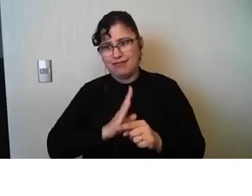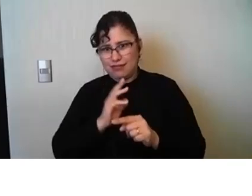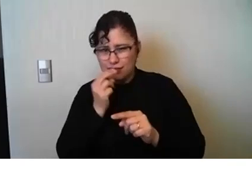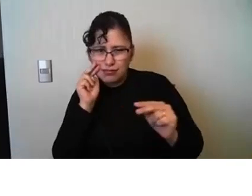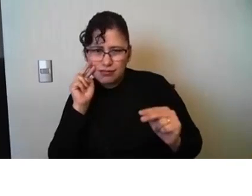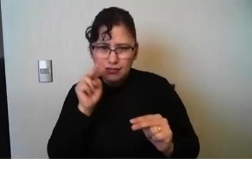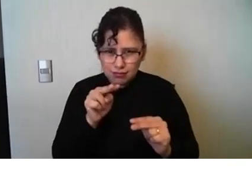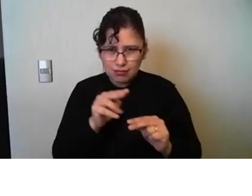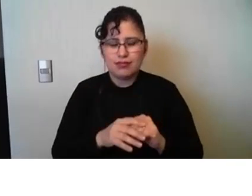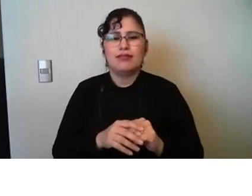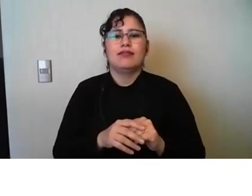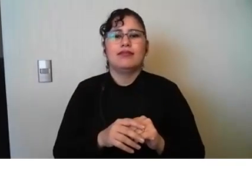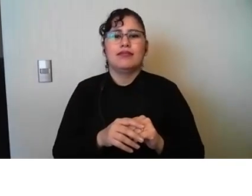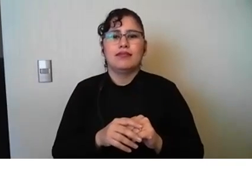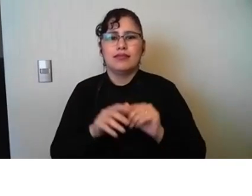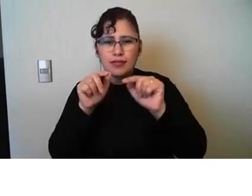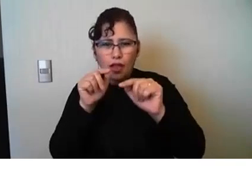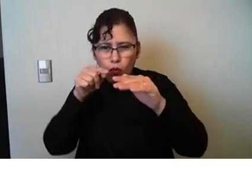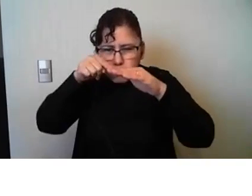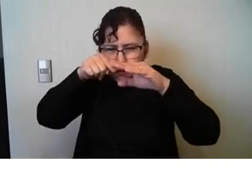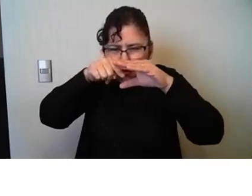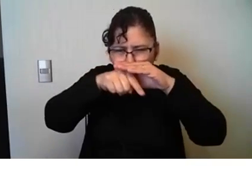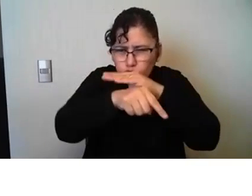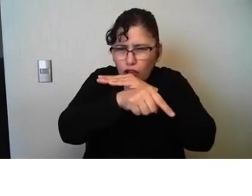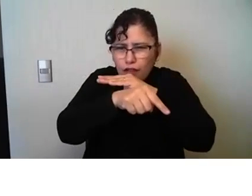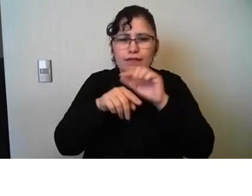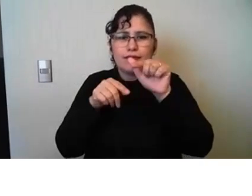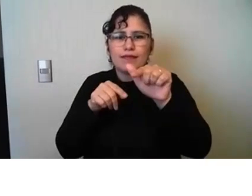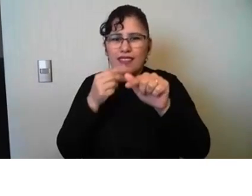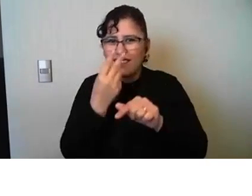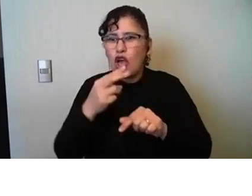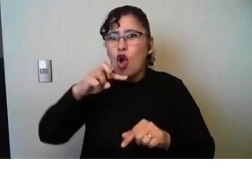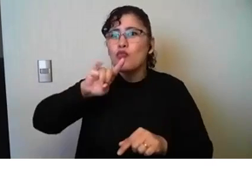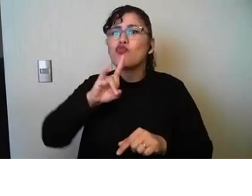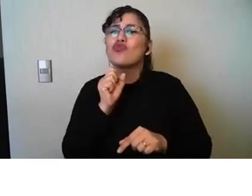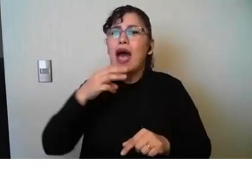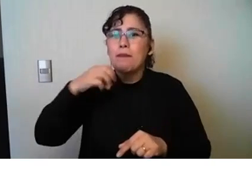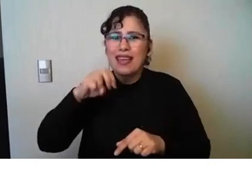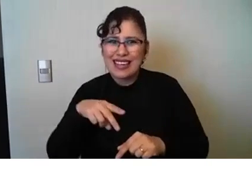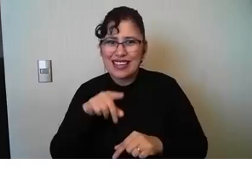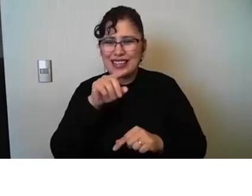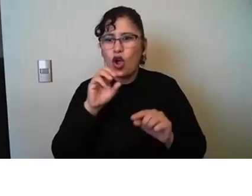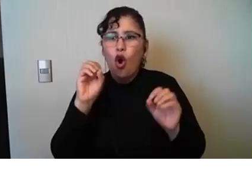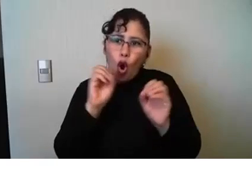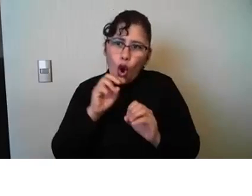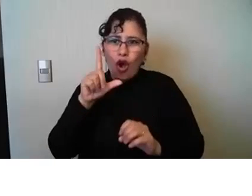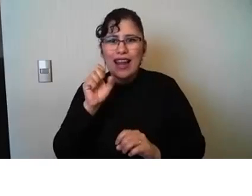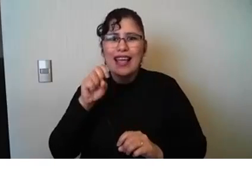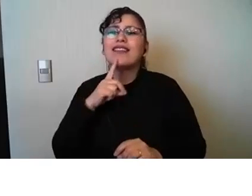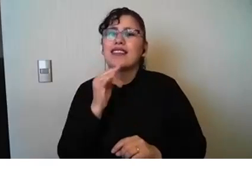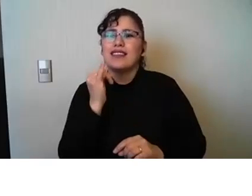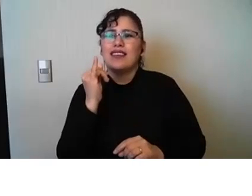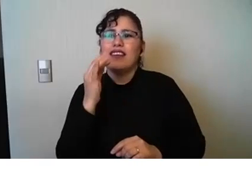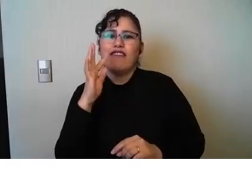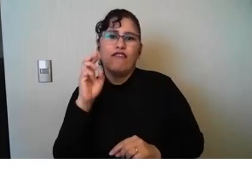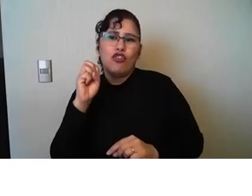¿cierto? Ahí al fondo estaría el putamen o lentiforme. Lo que no está considerado acá es el tálamo,